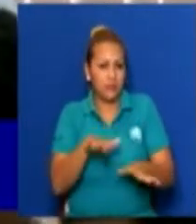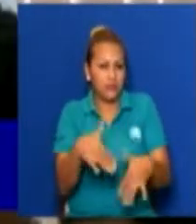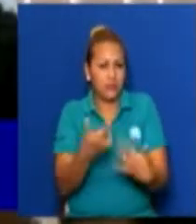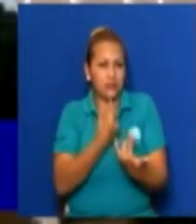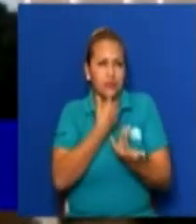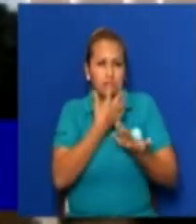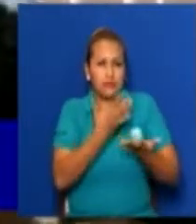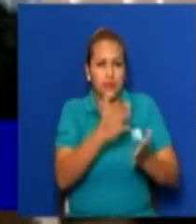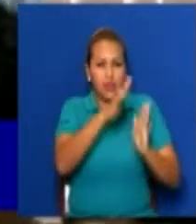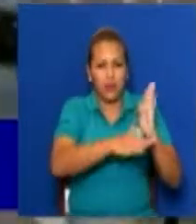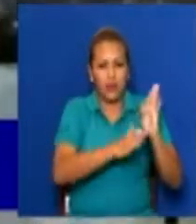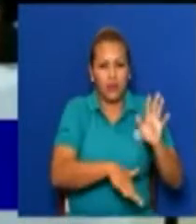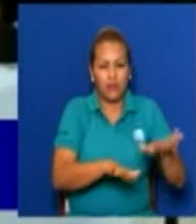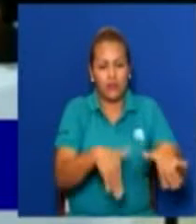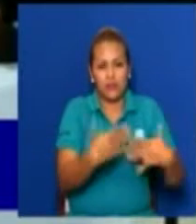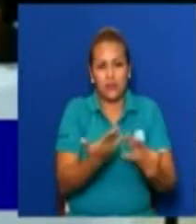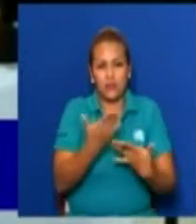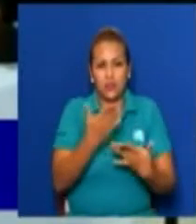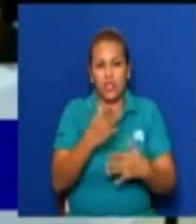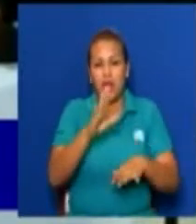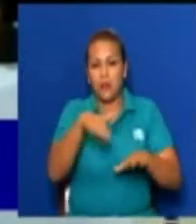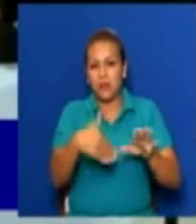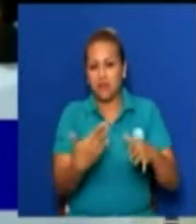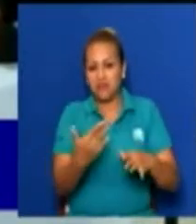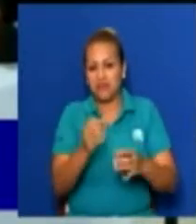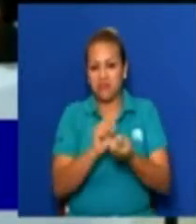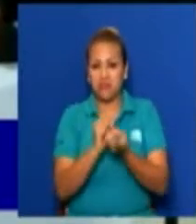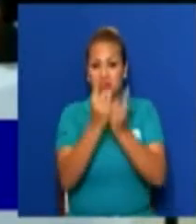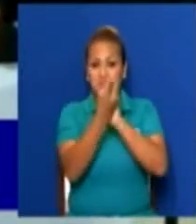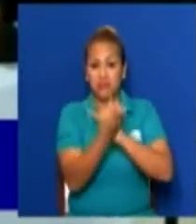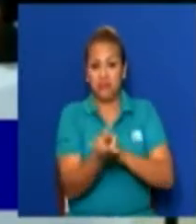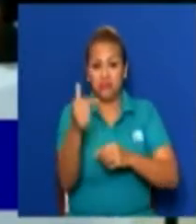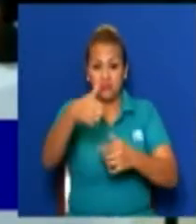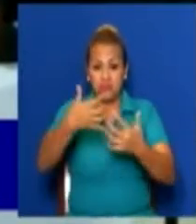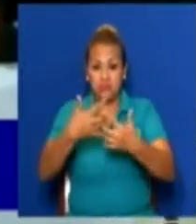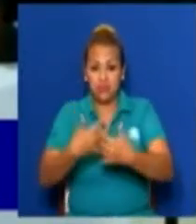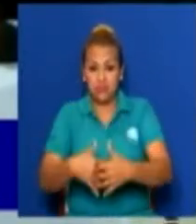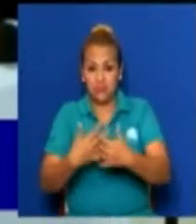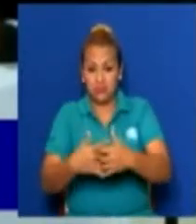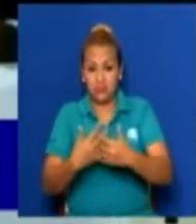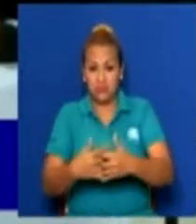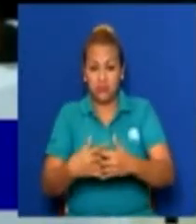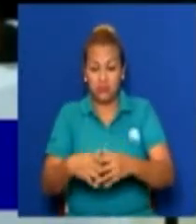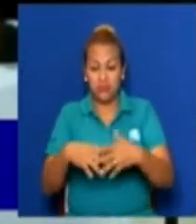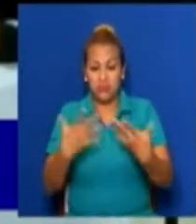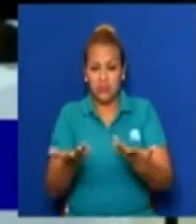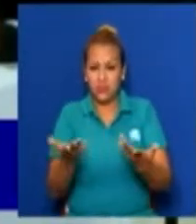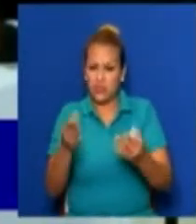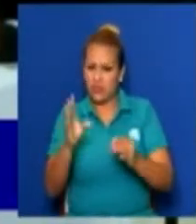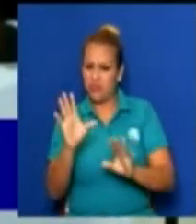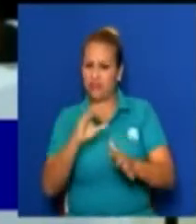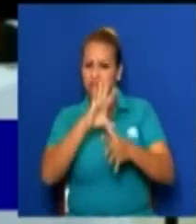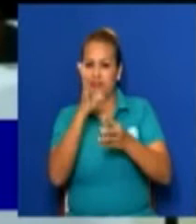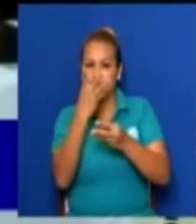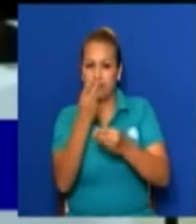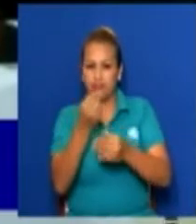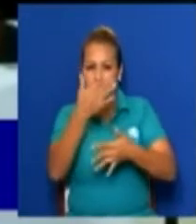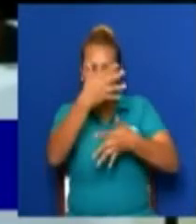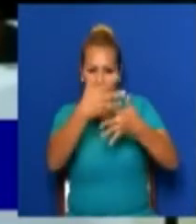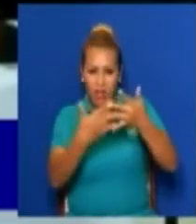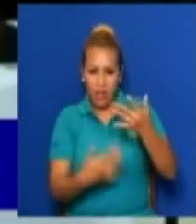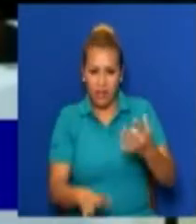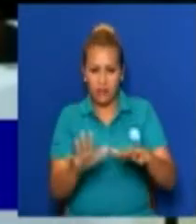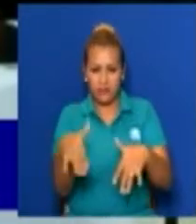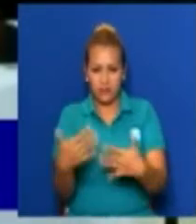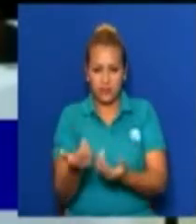significativamente, porque al ser desvinculado de un empleador principal y pasar a una empresa tercera, todos los beneficios económicos sociales que persigue vía convenio